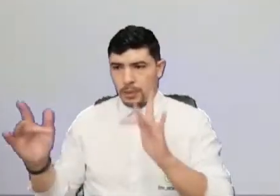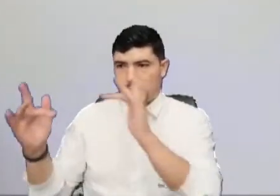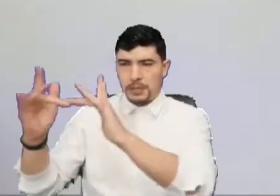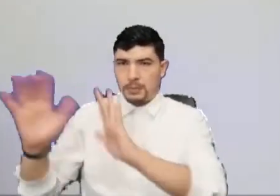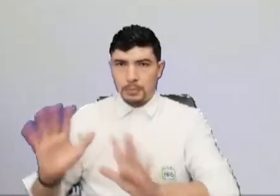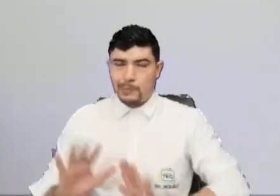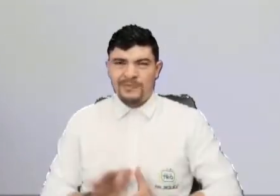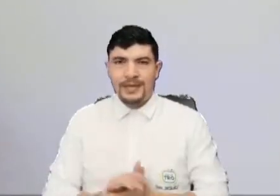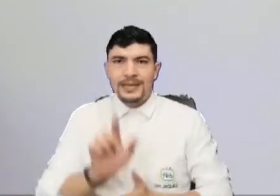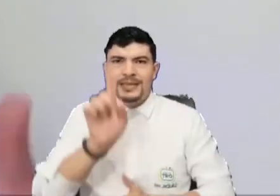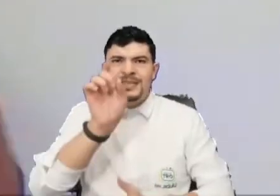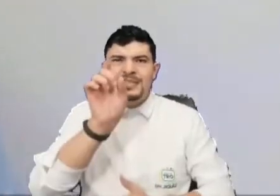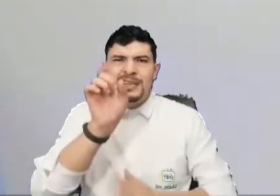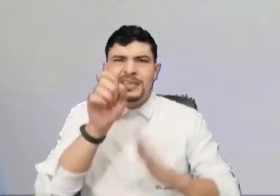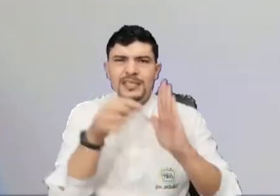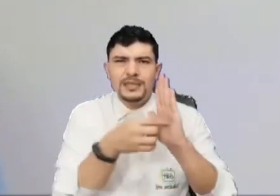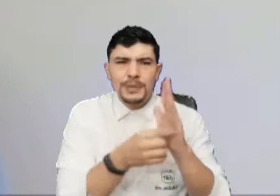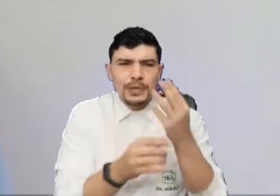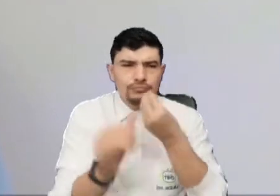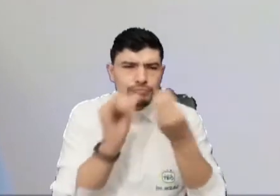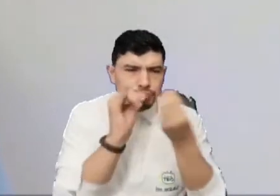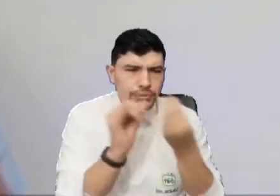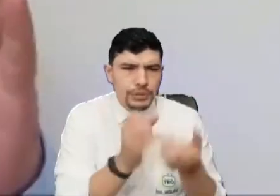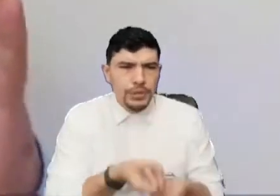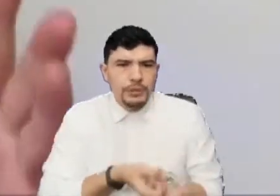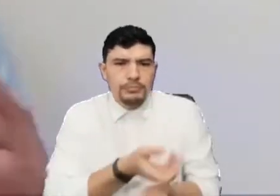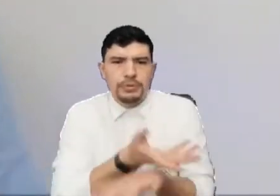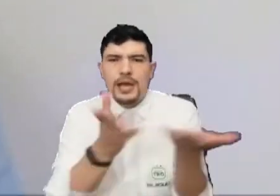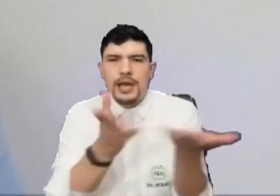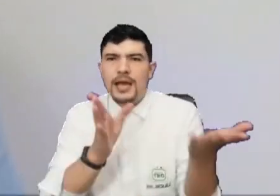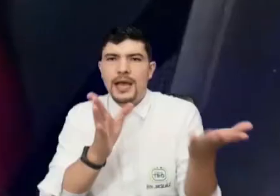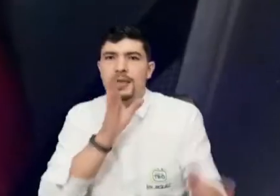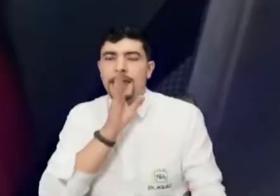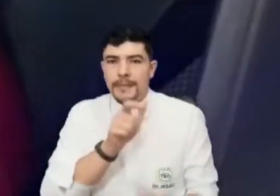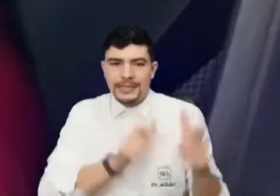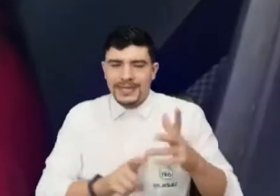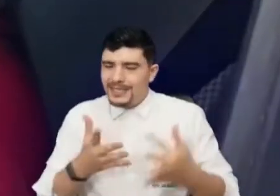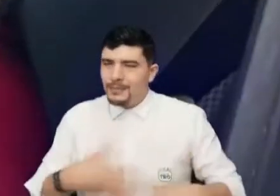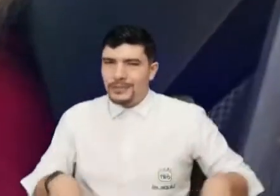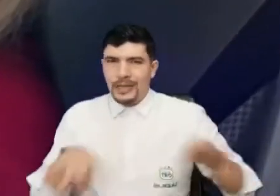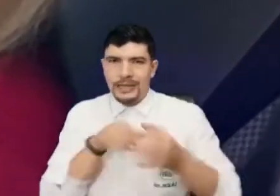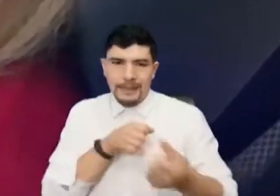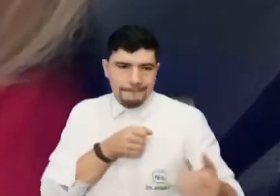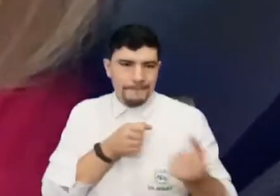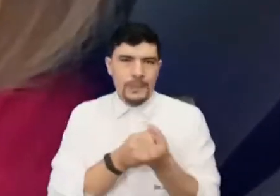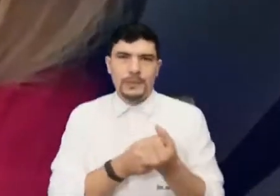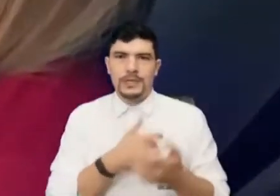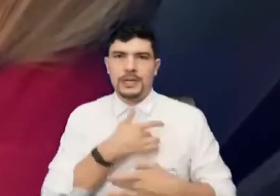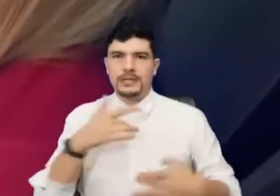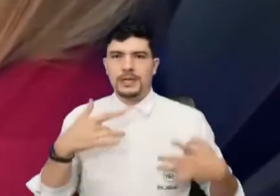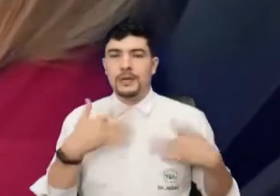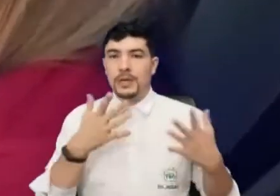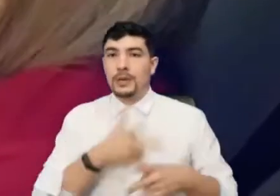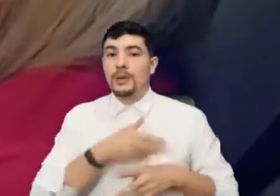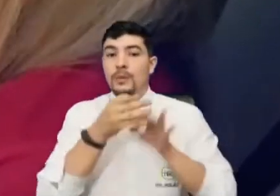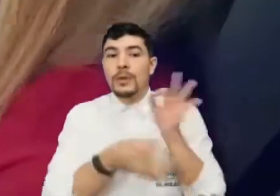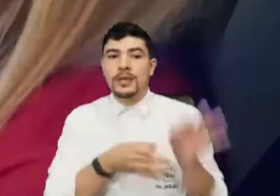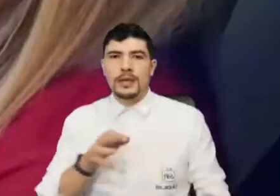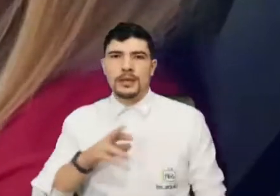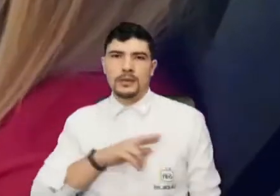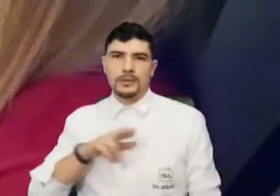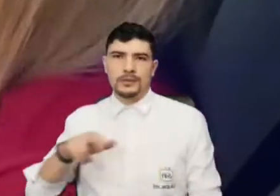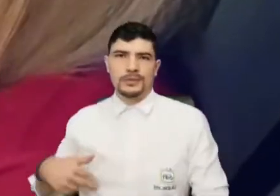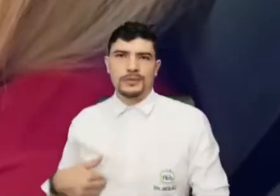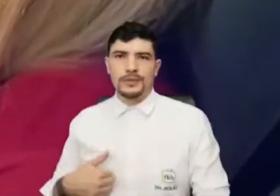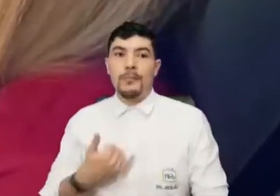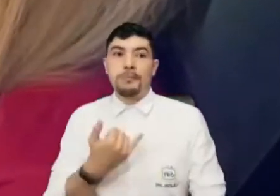a aquellas personas que han sido incondicionales con nosotros los profesionales sin duda el personal médico pide comprensión a los ciudadanos